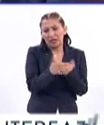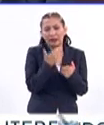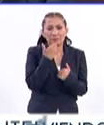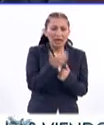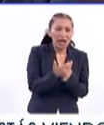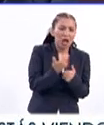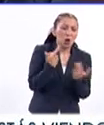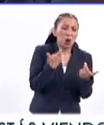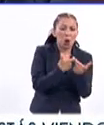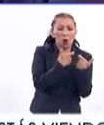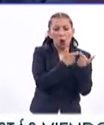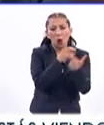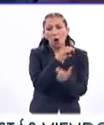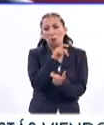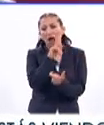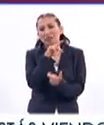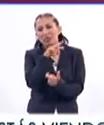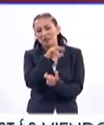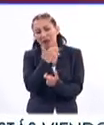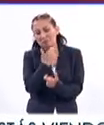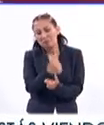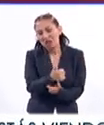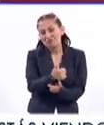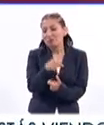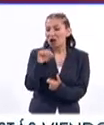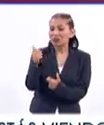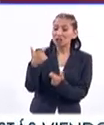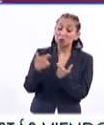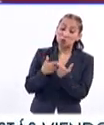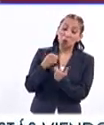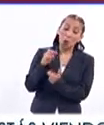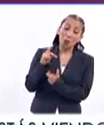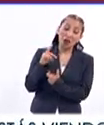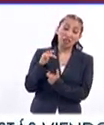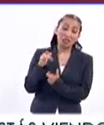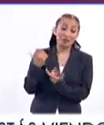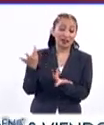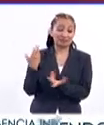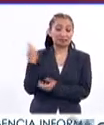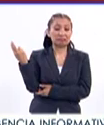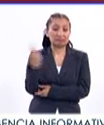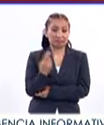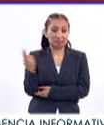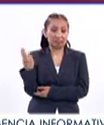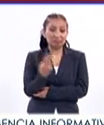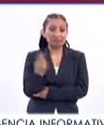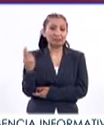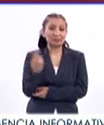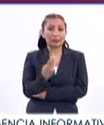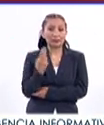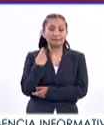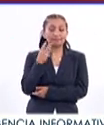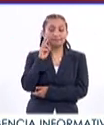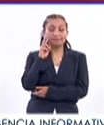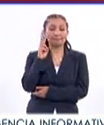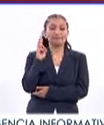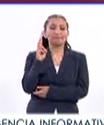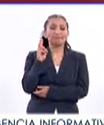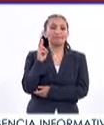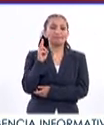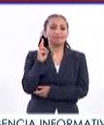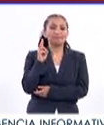buenas cooperativas y hay cooperativas que requieren